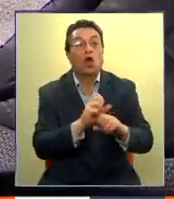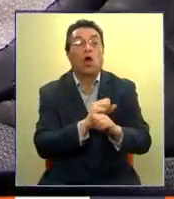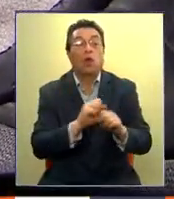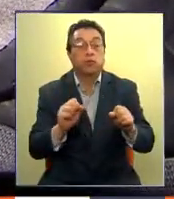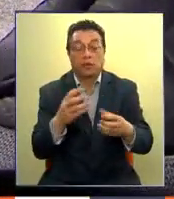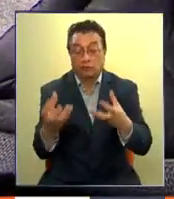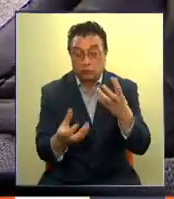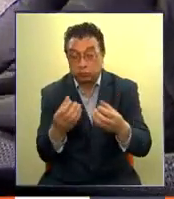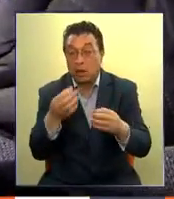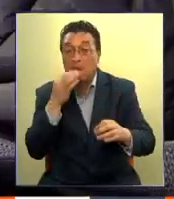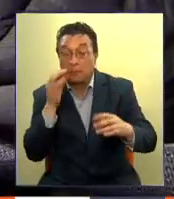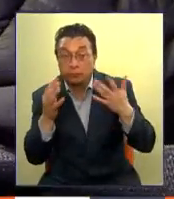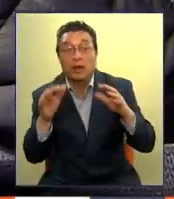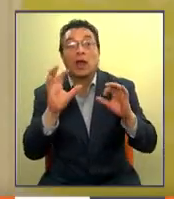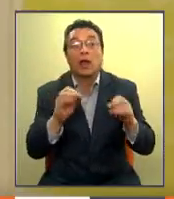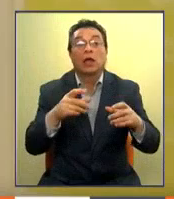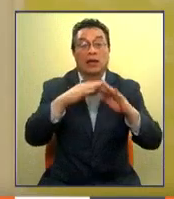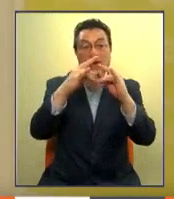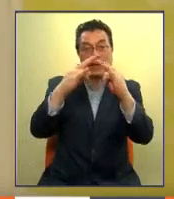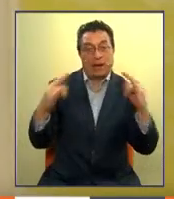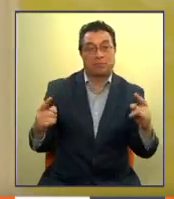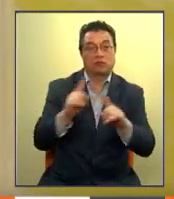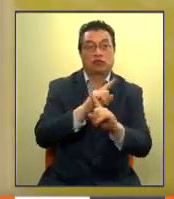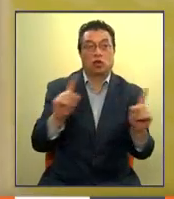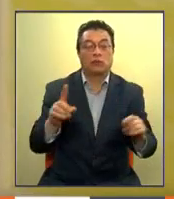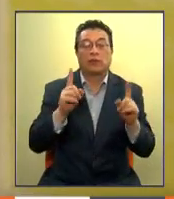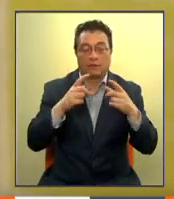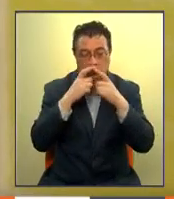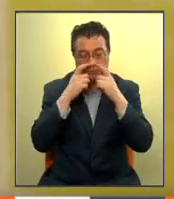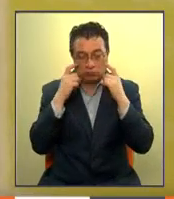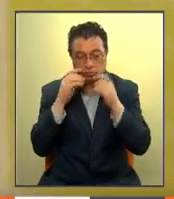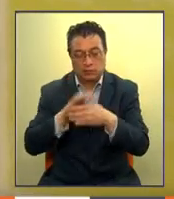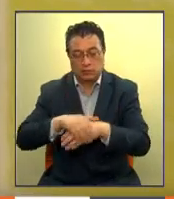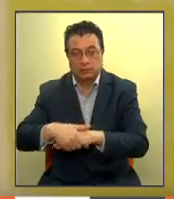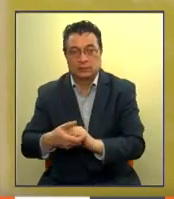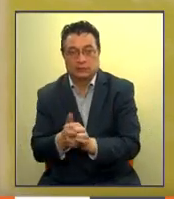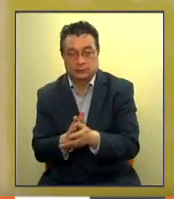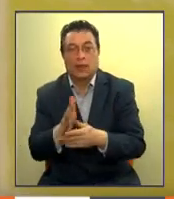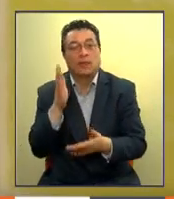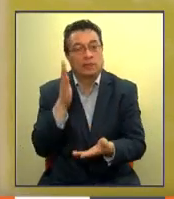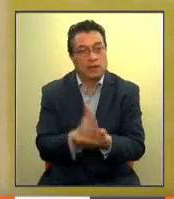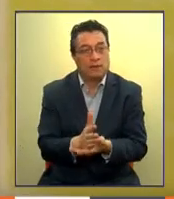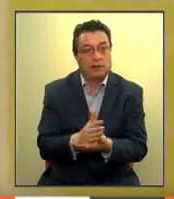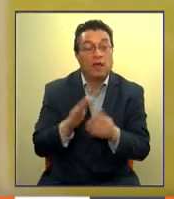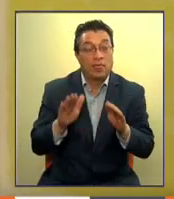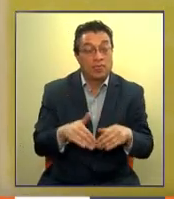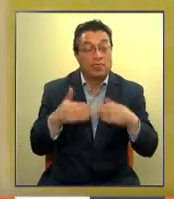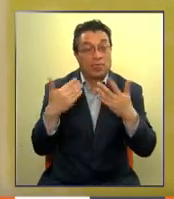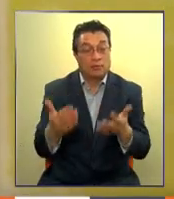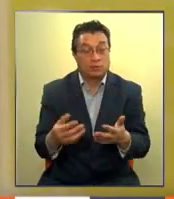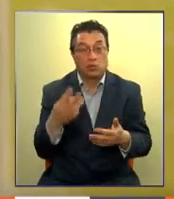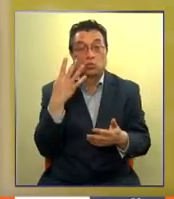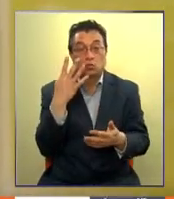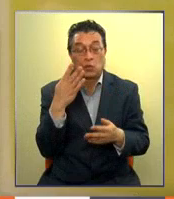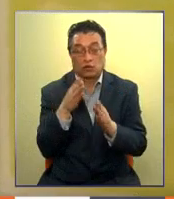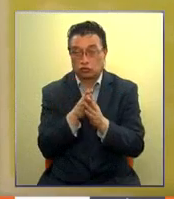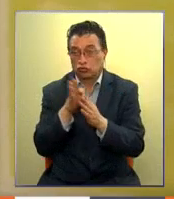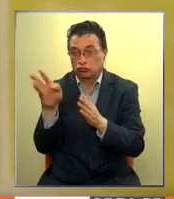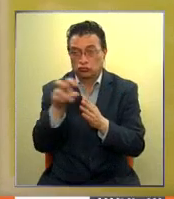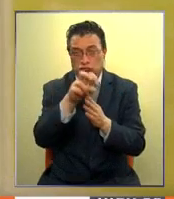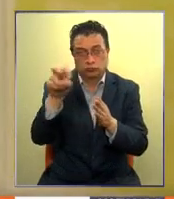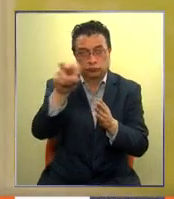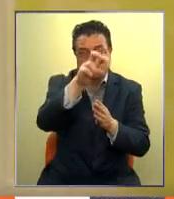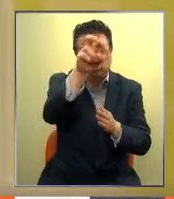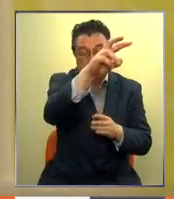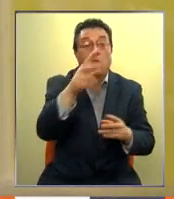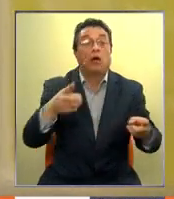ni acampar. Uno debe ir con mascarilla, debe ir con alcohol gel. Después, tenemos 4 trekking